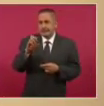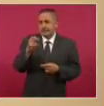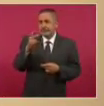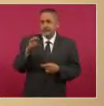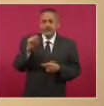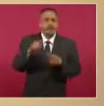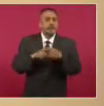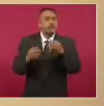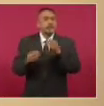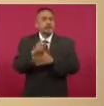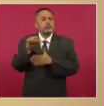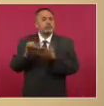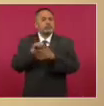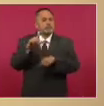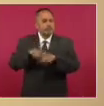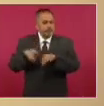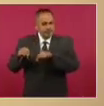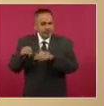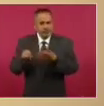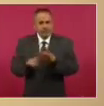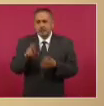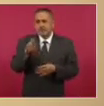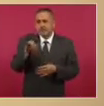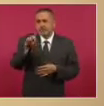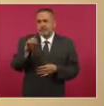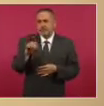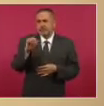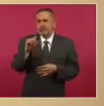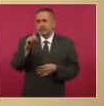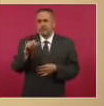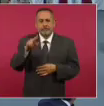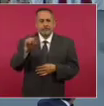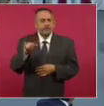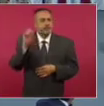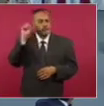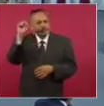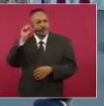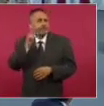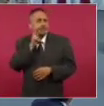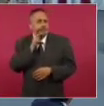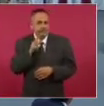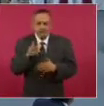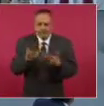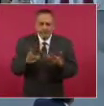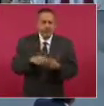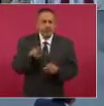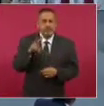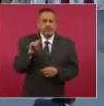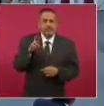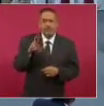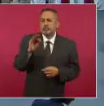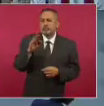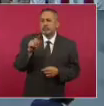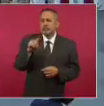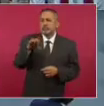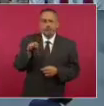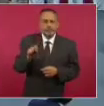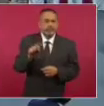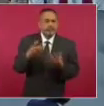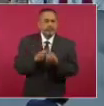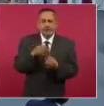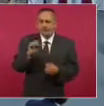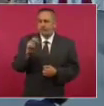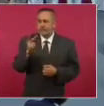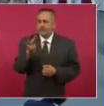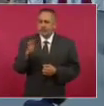Nueva Central de Trabajadores, Ricardo Aldana del Sindicato Petrolero, Víctor Fuentes del